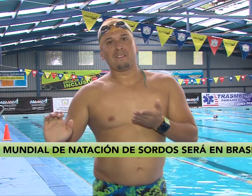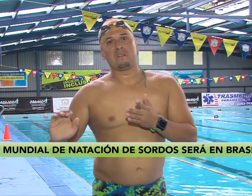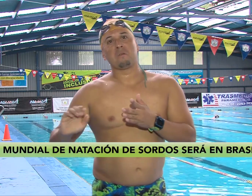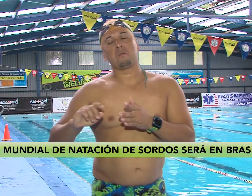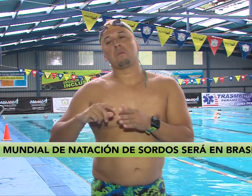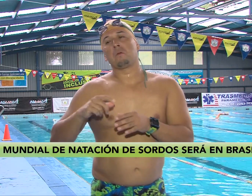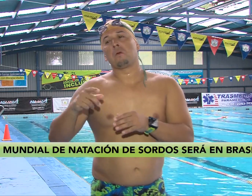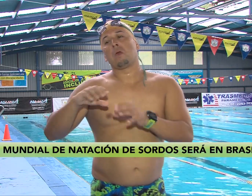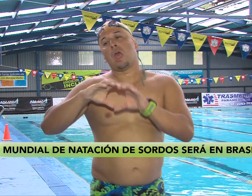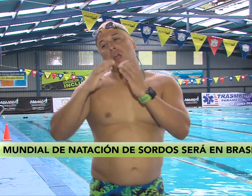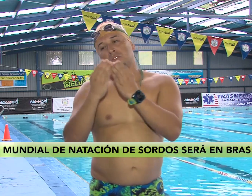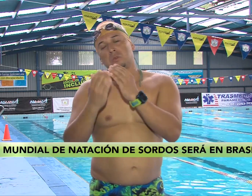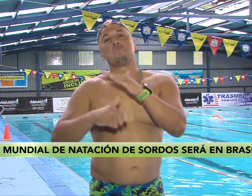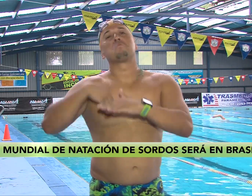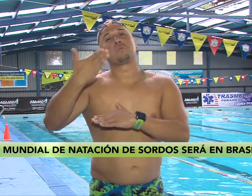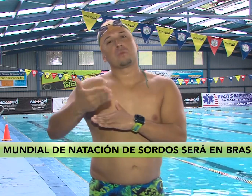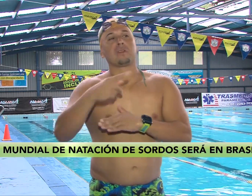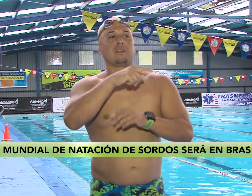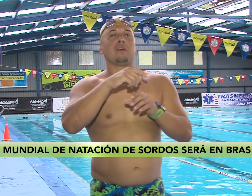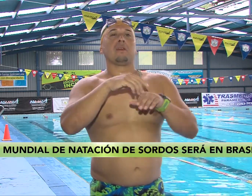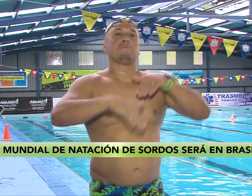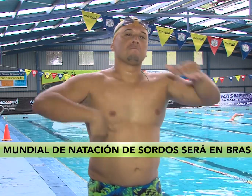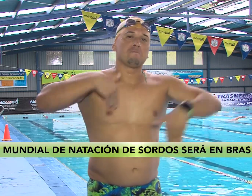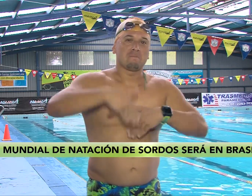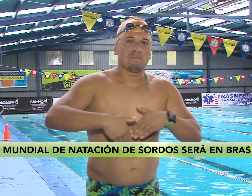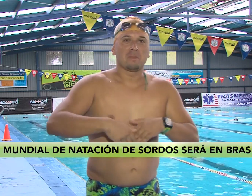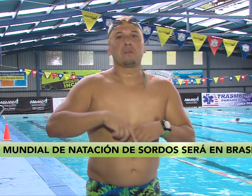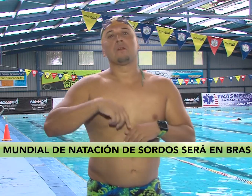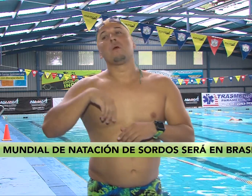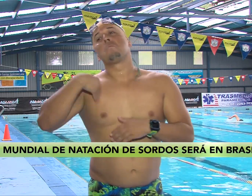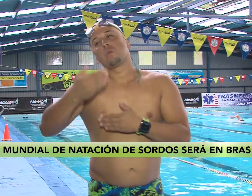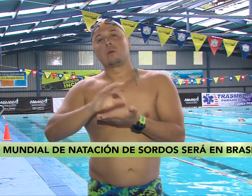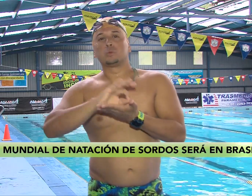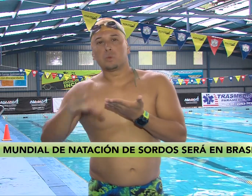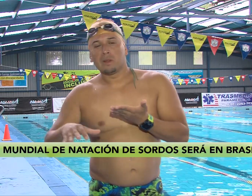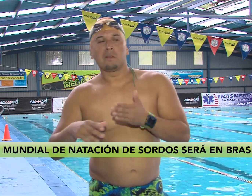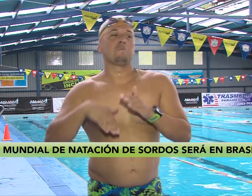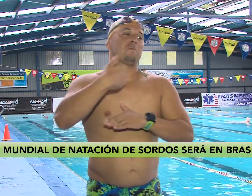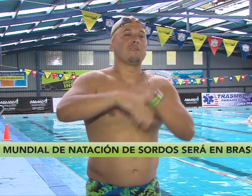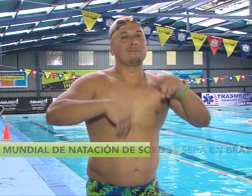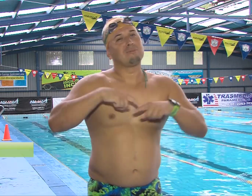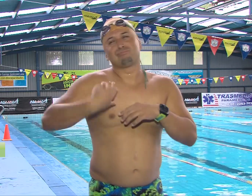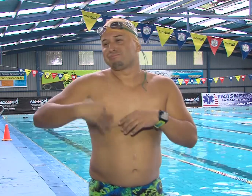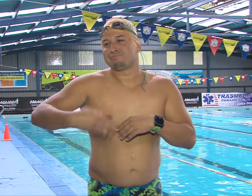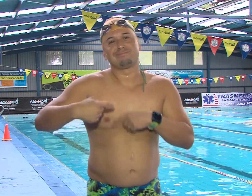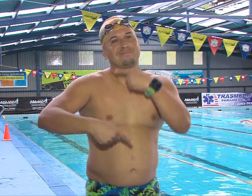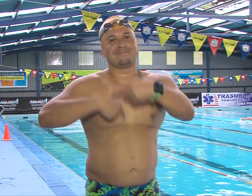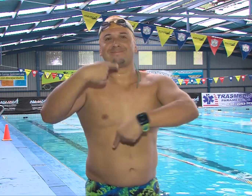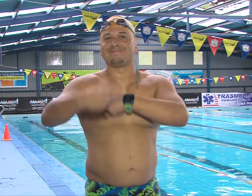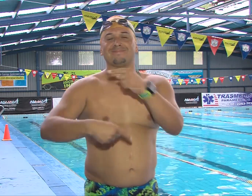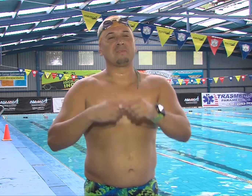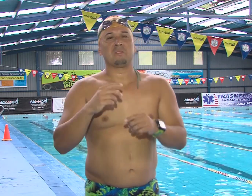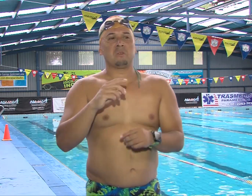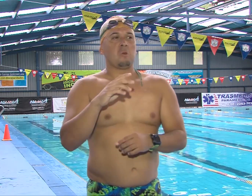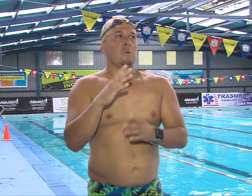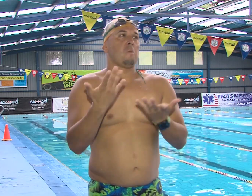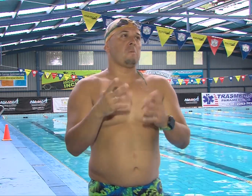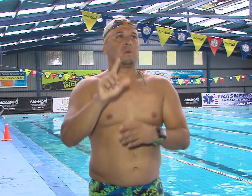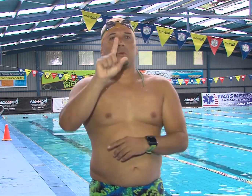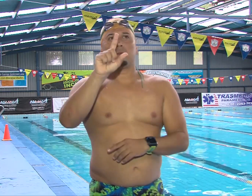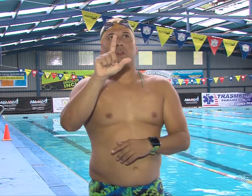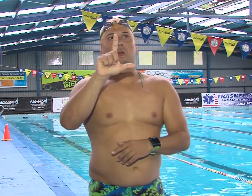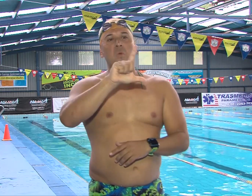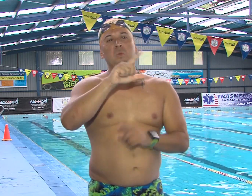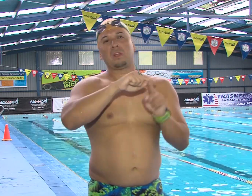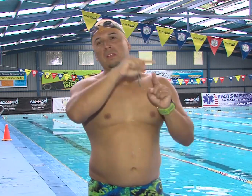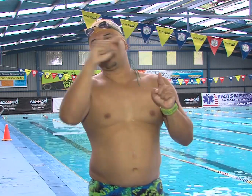escuela, cuando terminaban las clases, me iba a nadar. Eso lo hacía repetidamente, todos, todos los días. De lunes a viernes